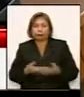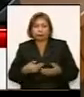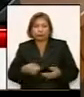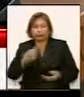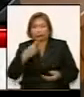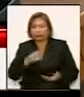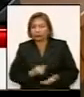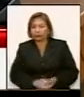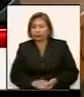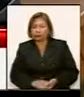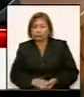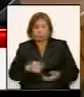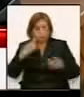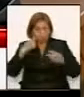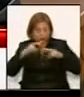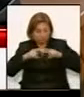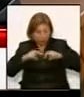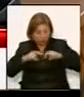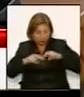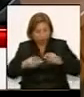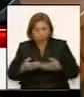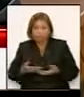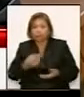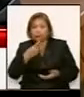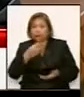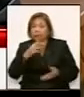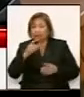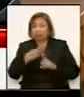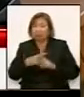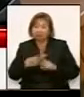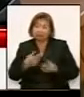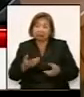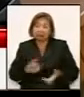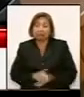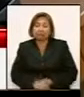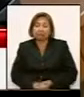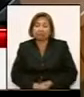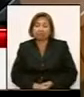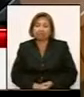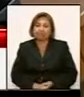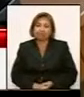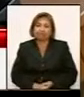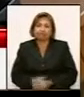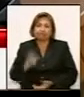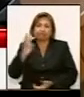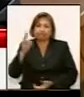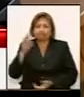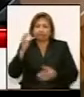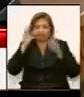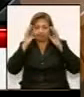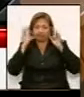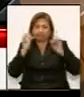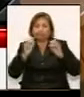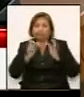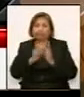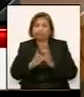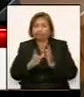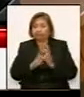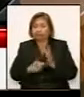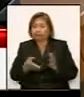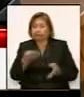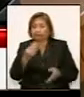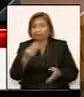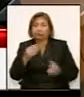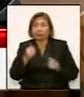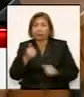y también de investigación de recoger datos y es algo muy positivo la segunda oportunidad es un decreto legislativo 14 y es